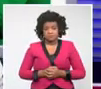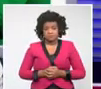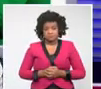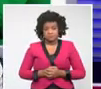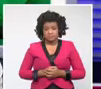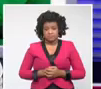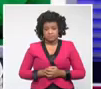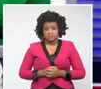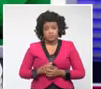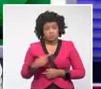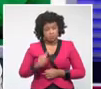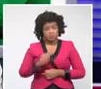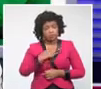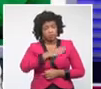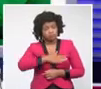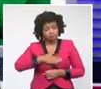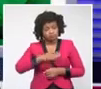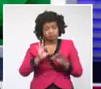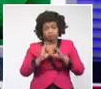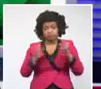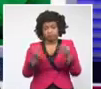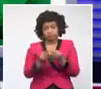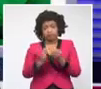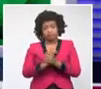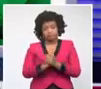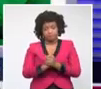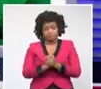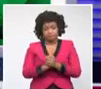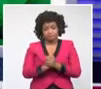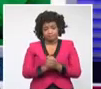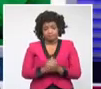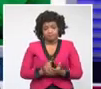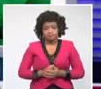Nuestras condolencias nuevamente a familiares y amistades.